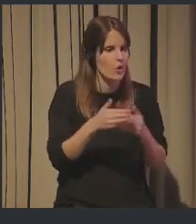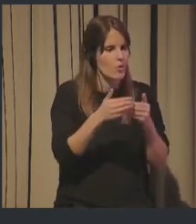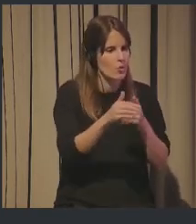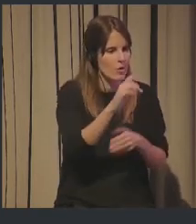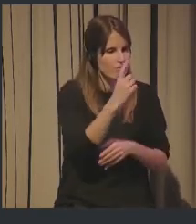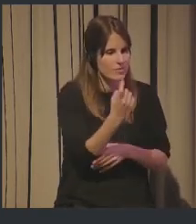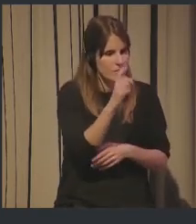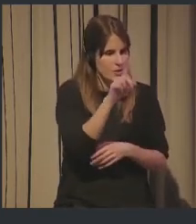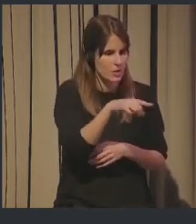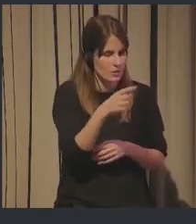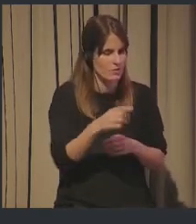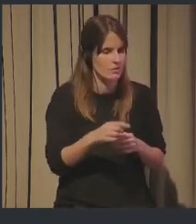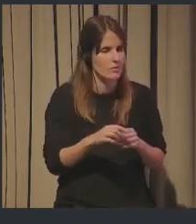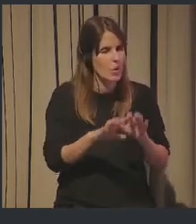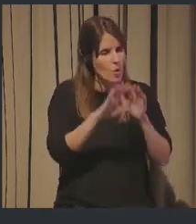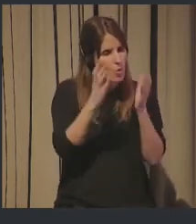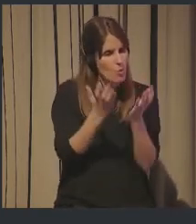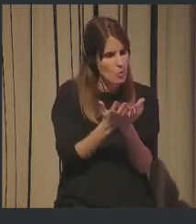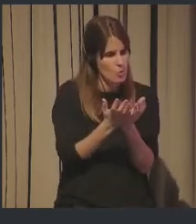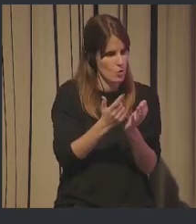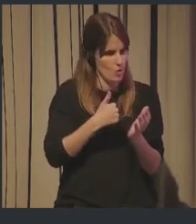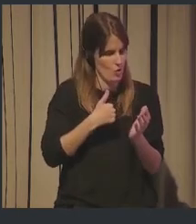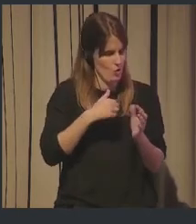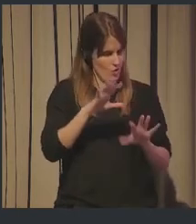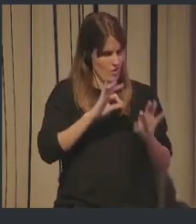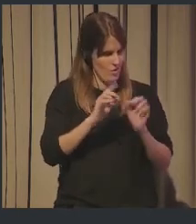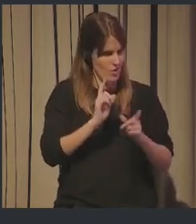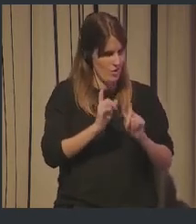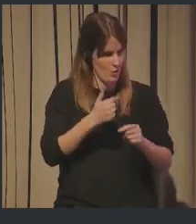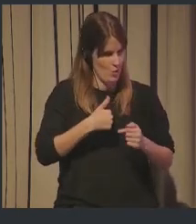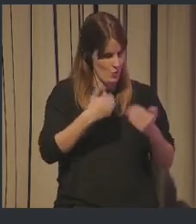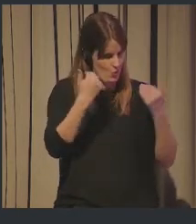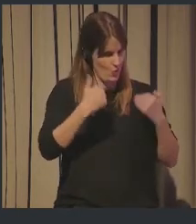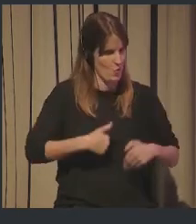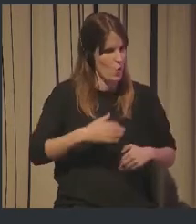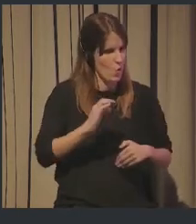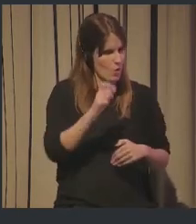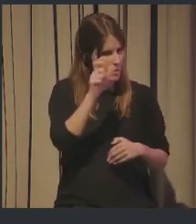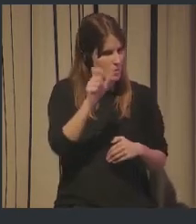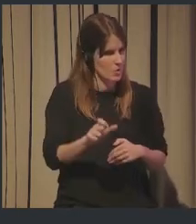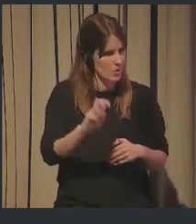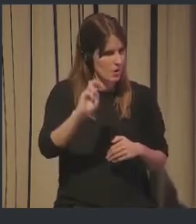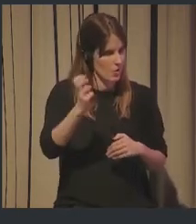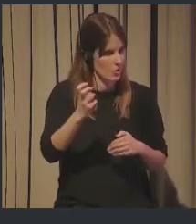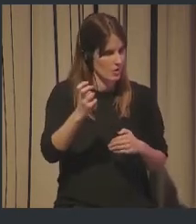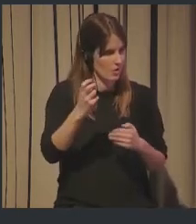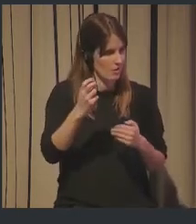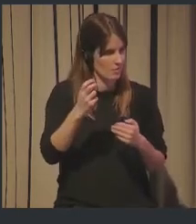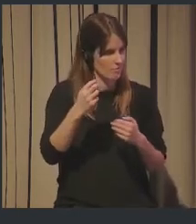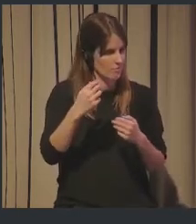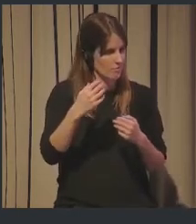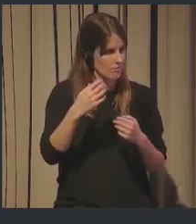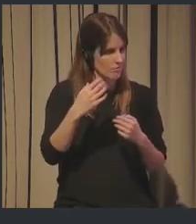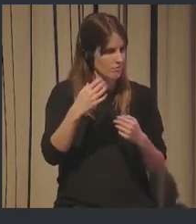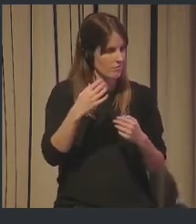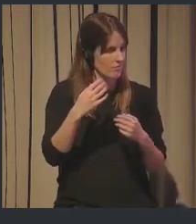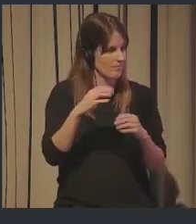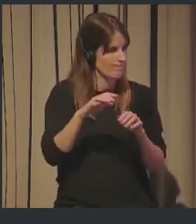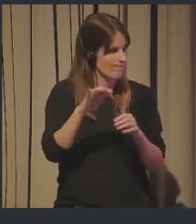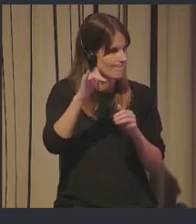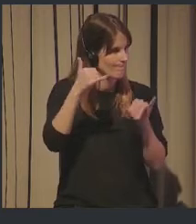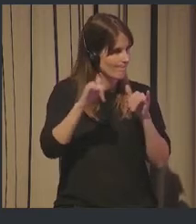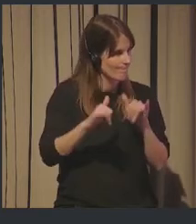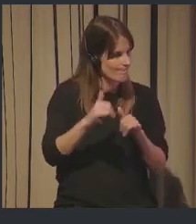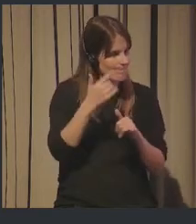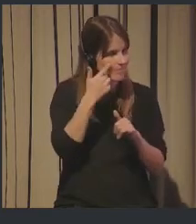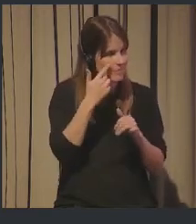mi vida o es otra persona que lo está haciendo o no? En cuyo caso se callan, no plantean el tema, puesto